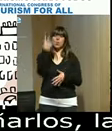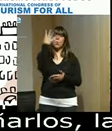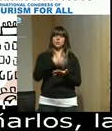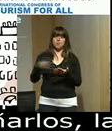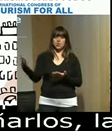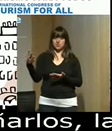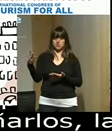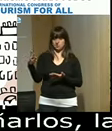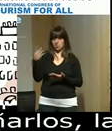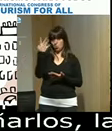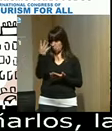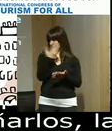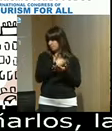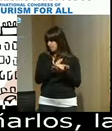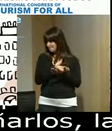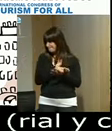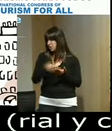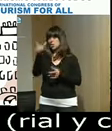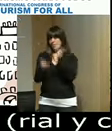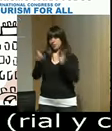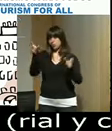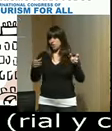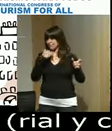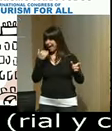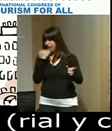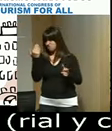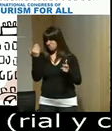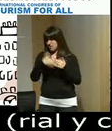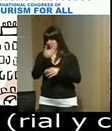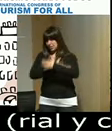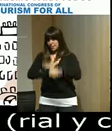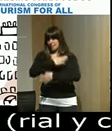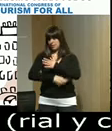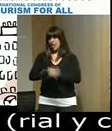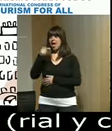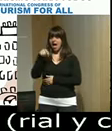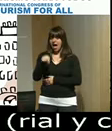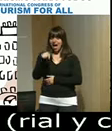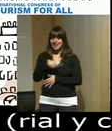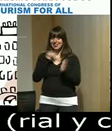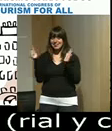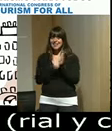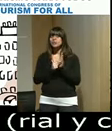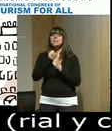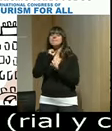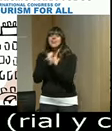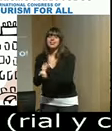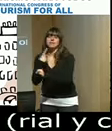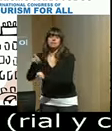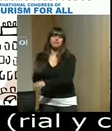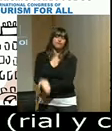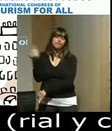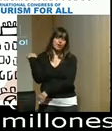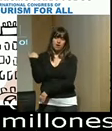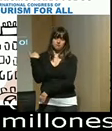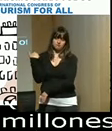de personas que tienen algún tipo de discapacidad. Aquí no contemplamos el dato de dependencia, porque si hablamos de dependencia